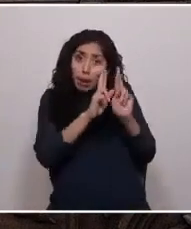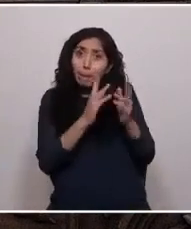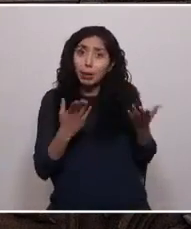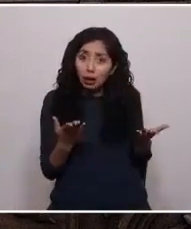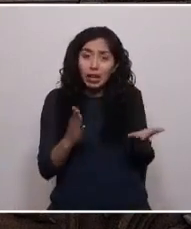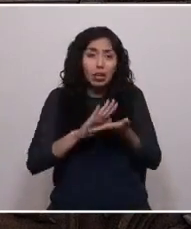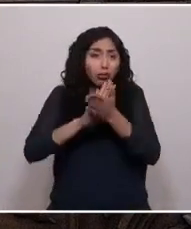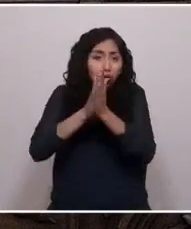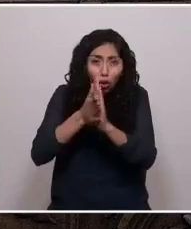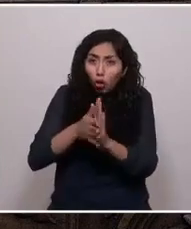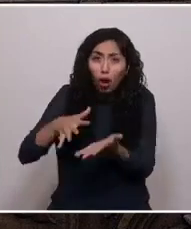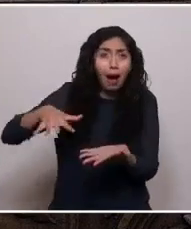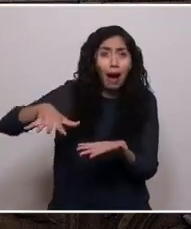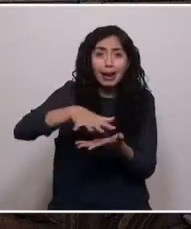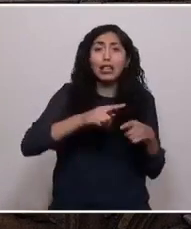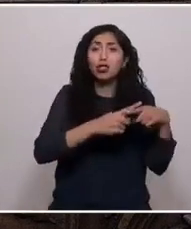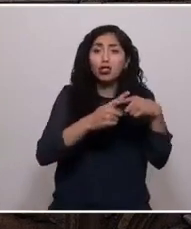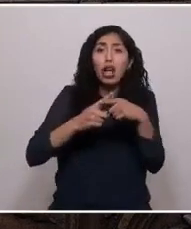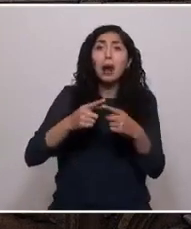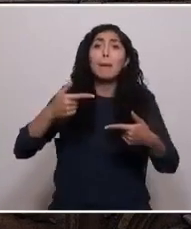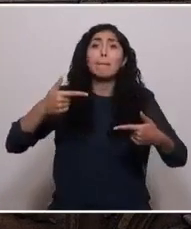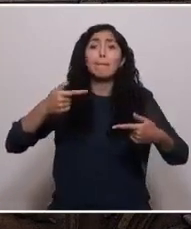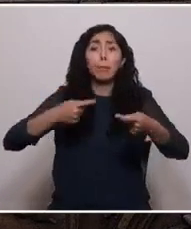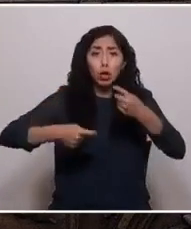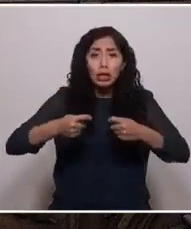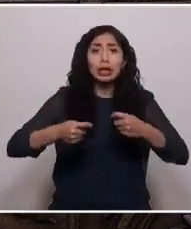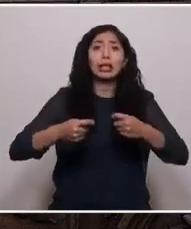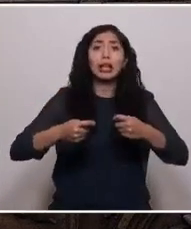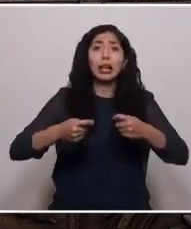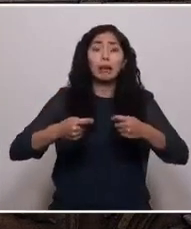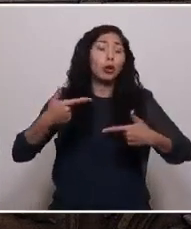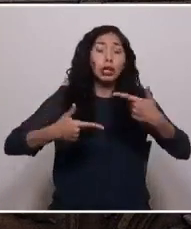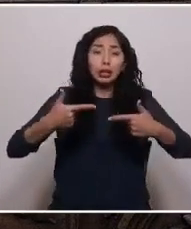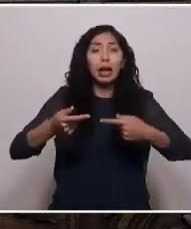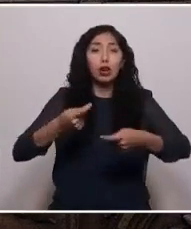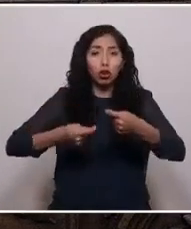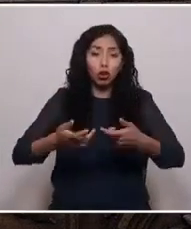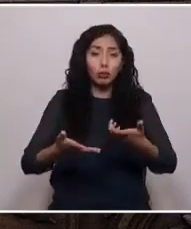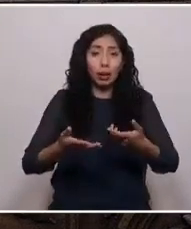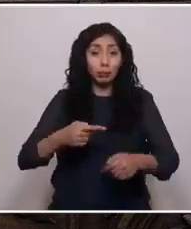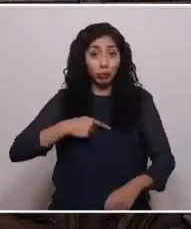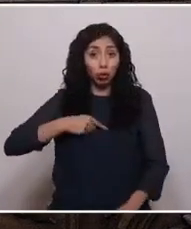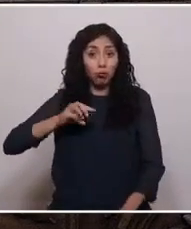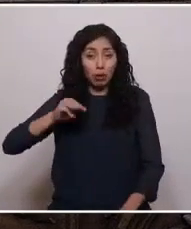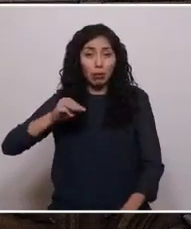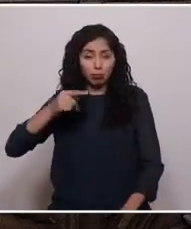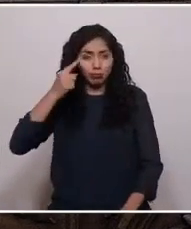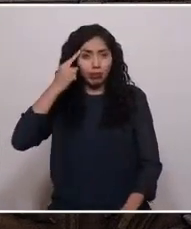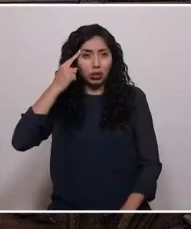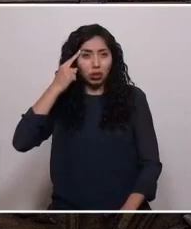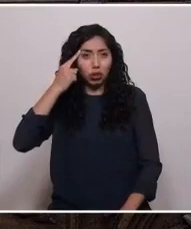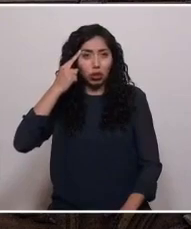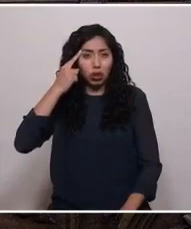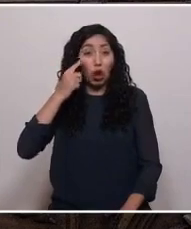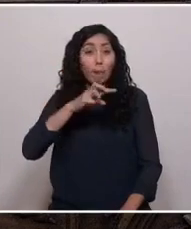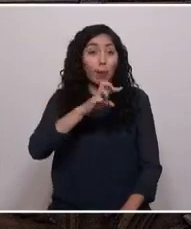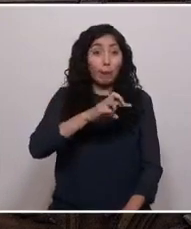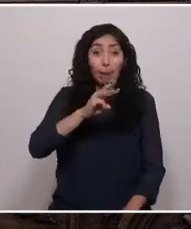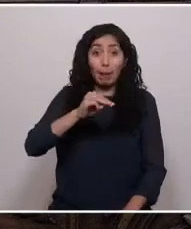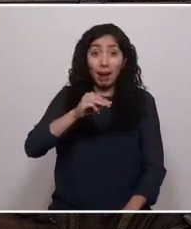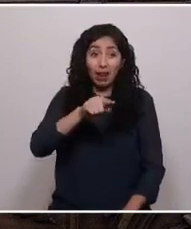vida social política y económica como madre creo que los padres son los primeros llamados a ser